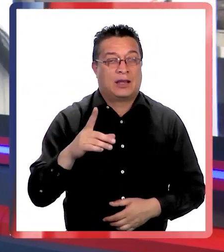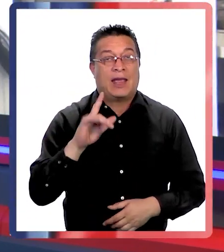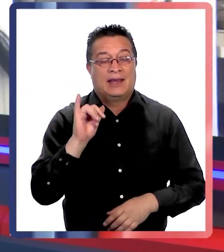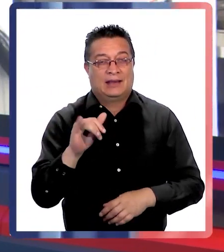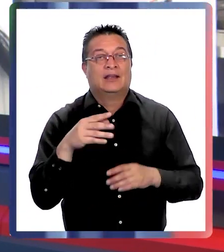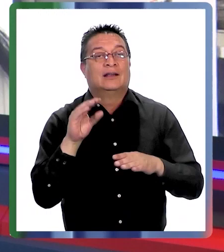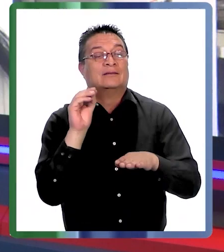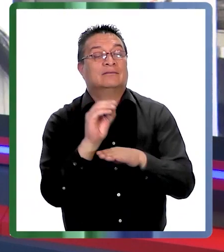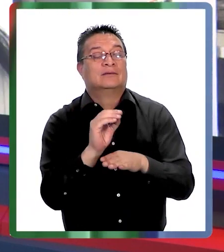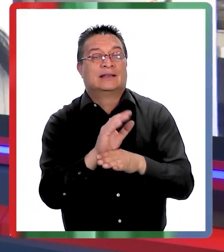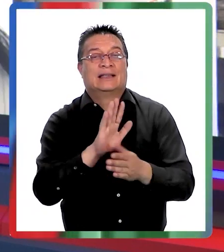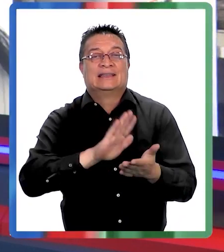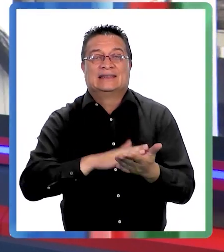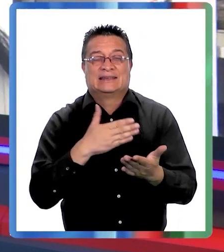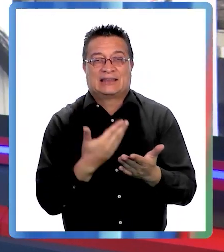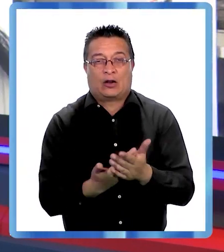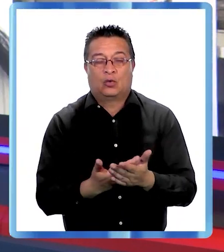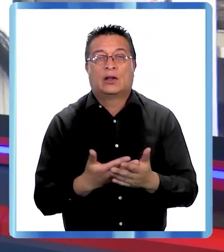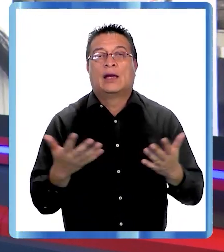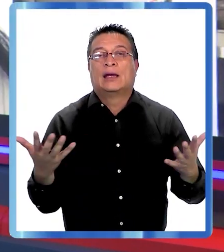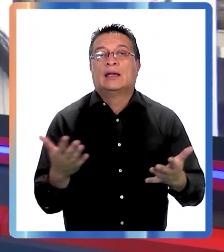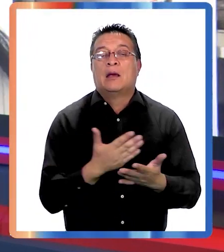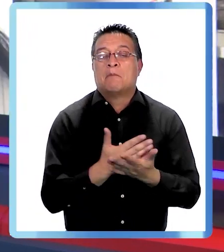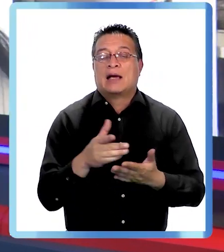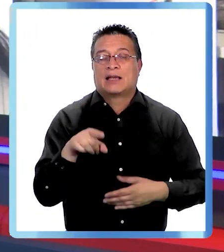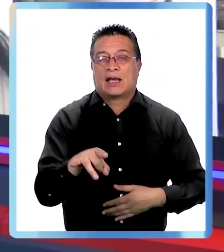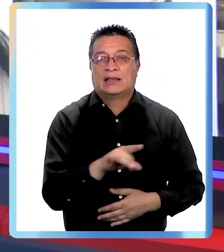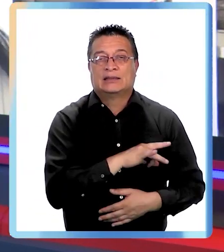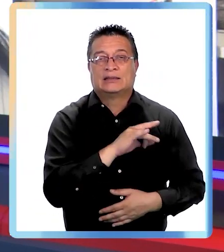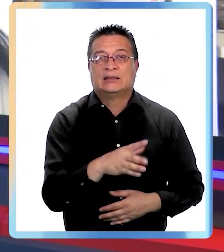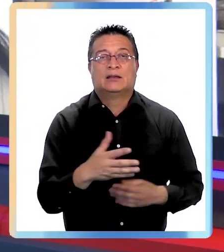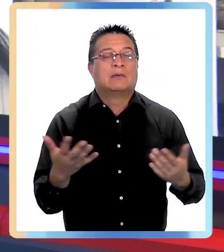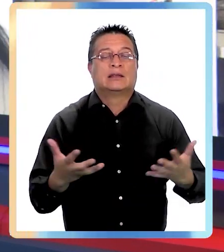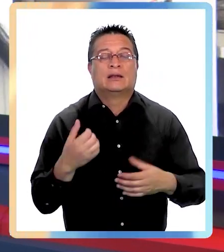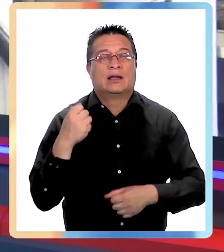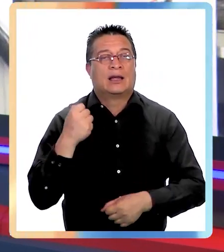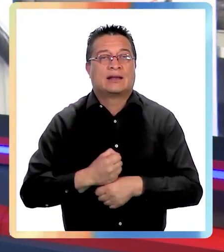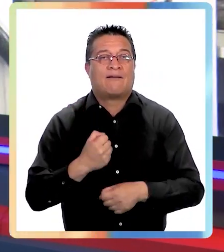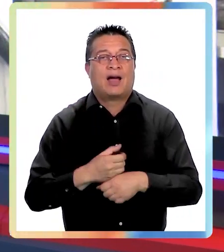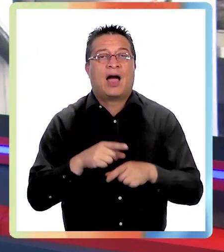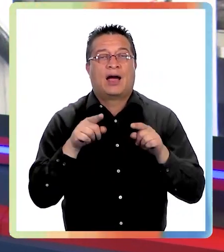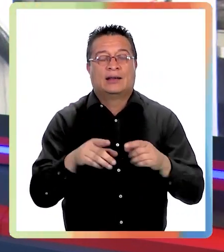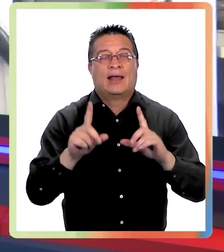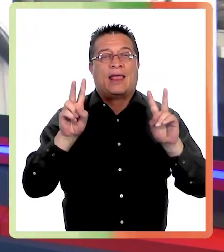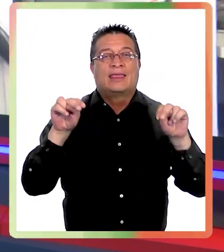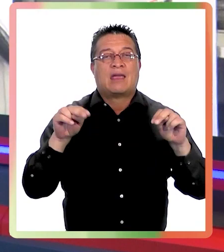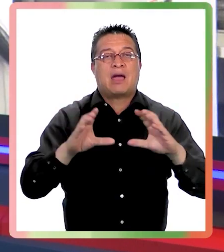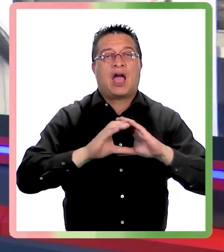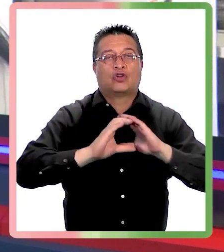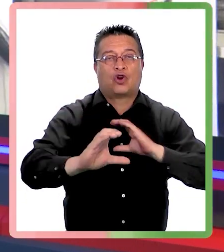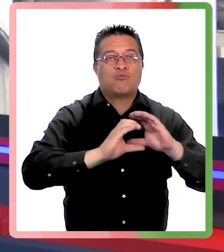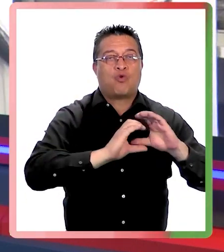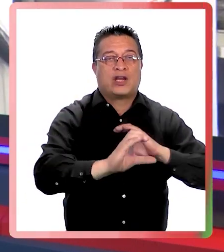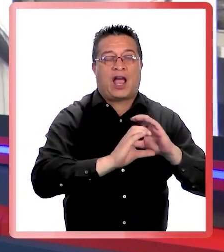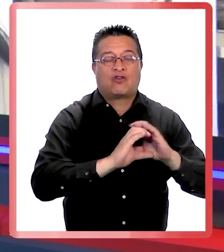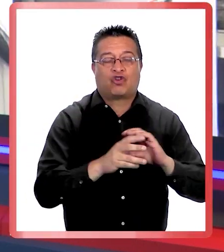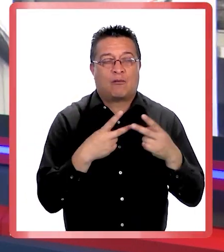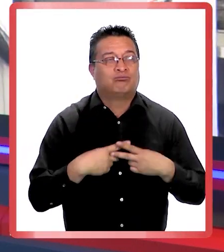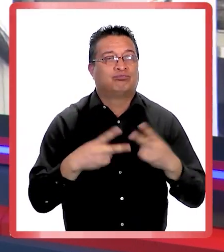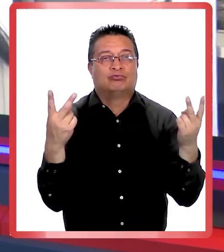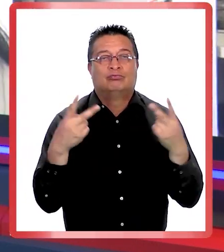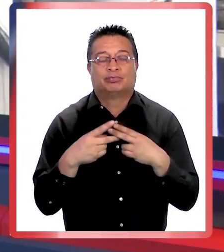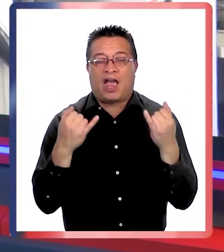en general como entre los proveedores de atención de salud. ¿Qué ocurre aquí en Chile y en qué se está trabajando con respecto a la